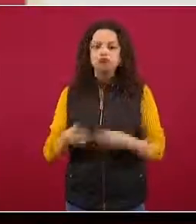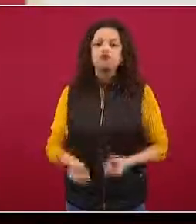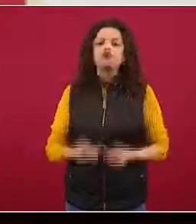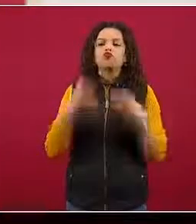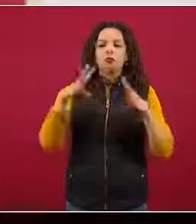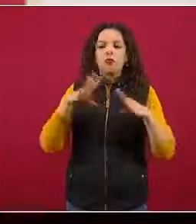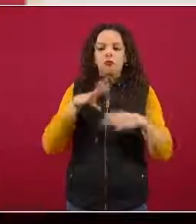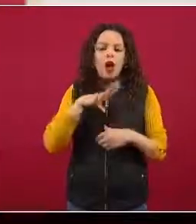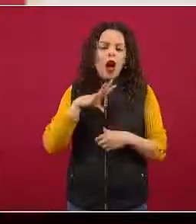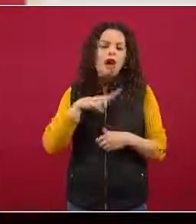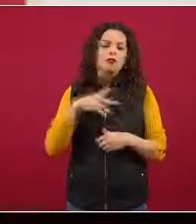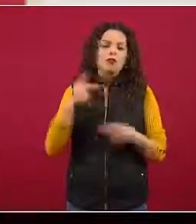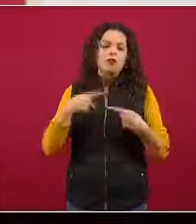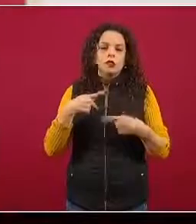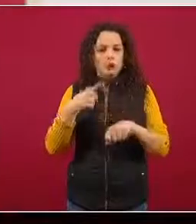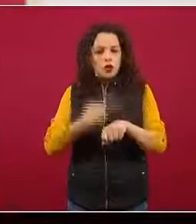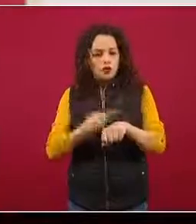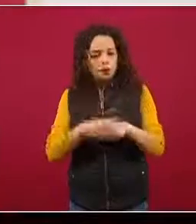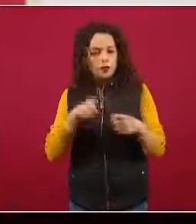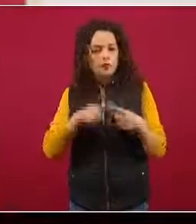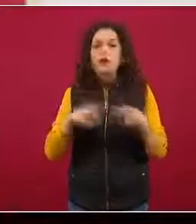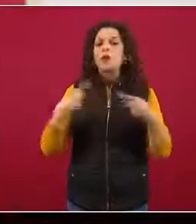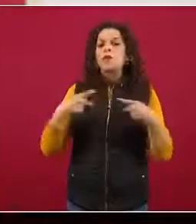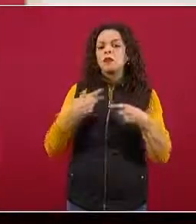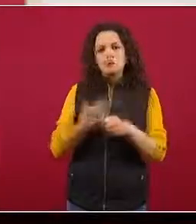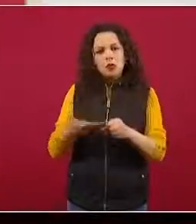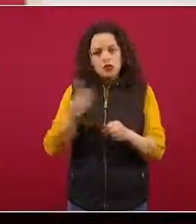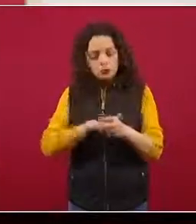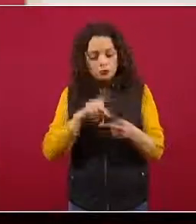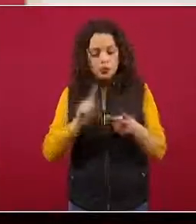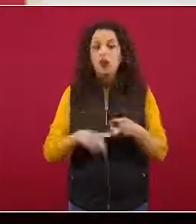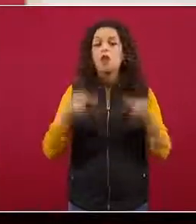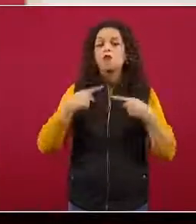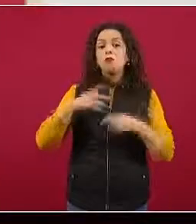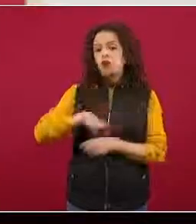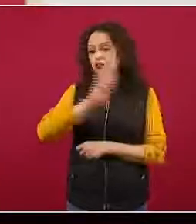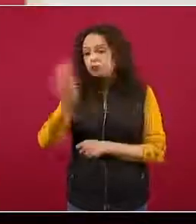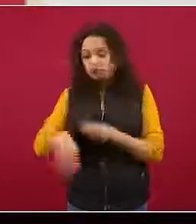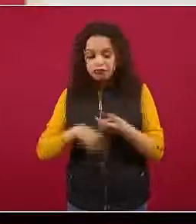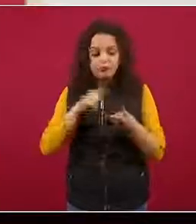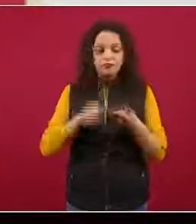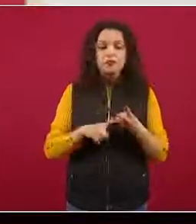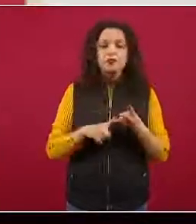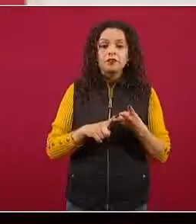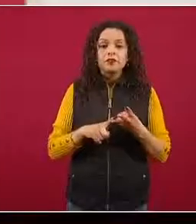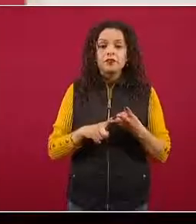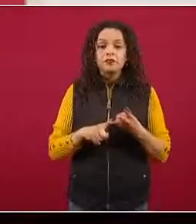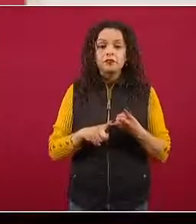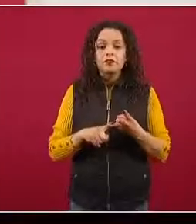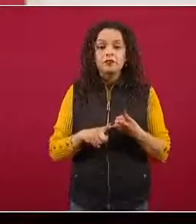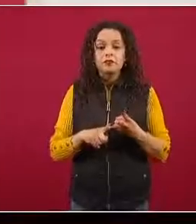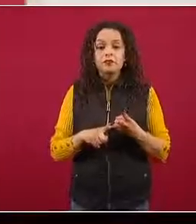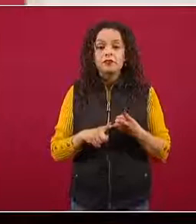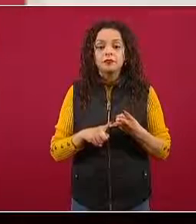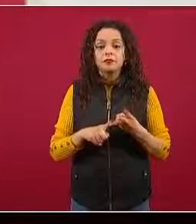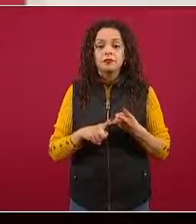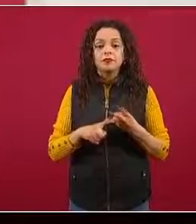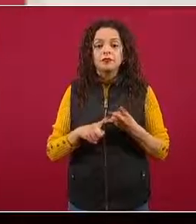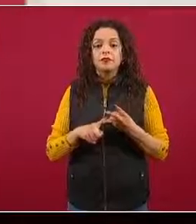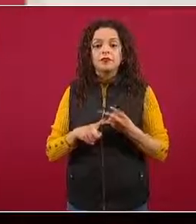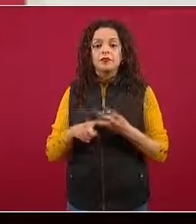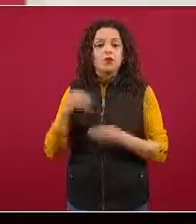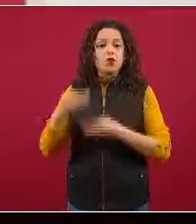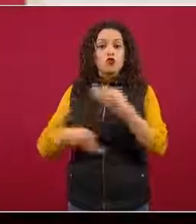las personas que están hospitalizadas, las personas que han perdido la vida, todos todos